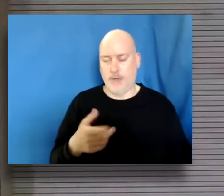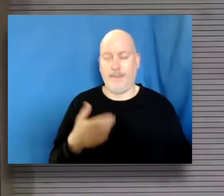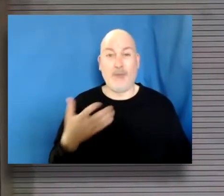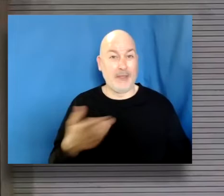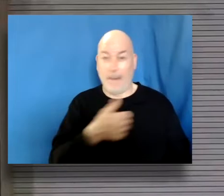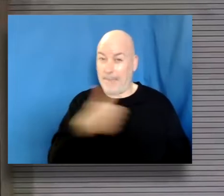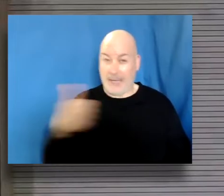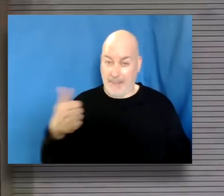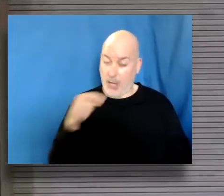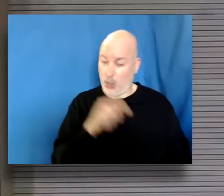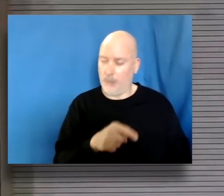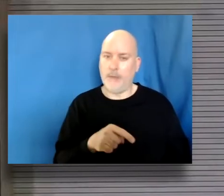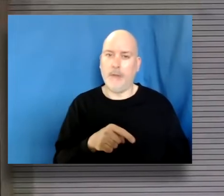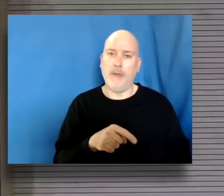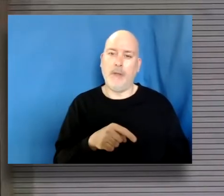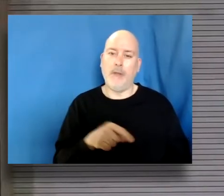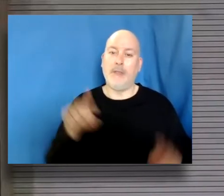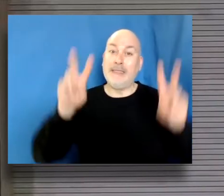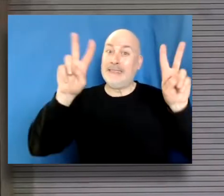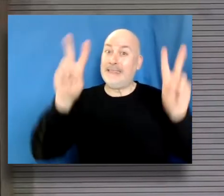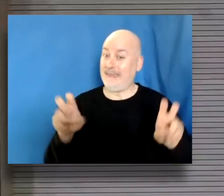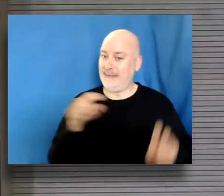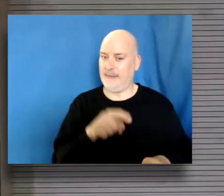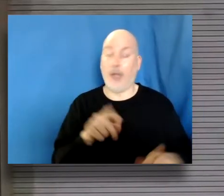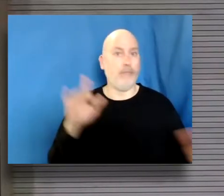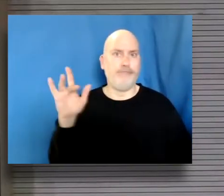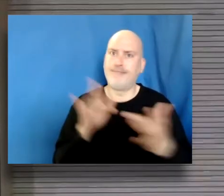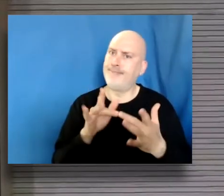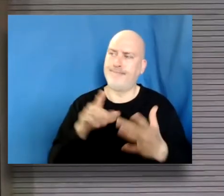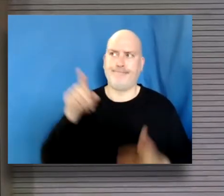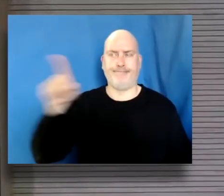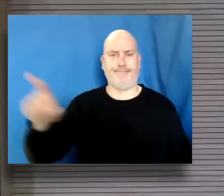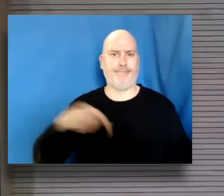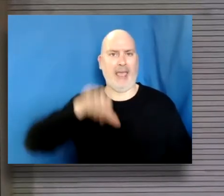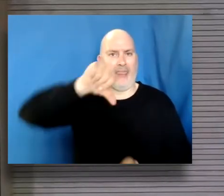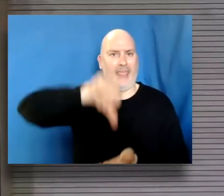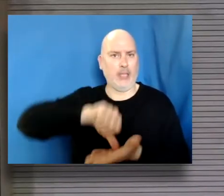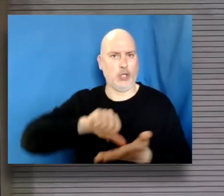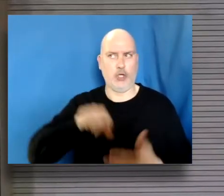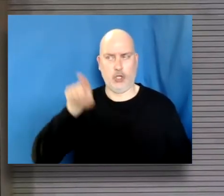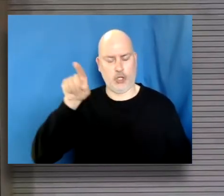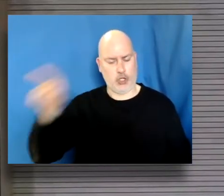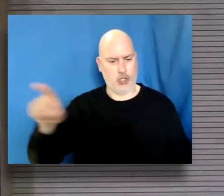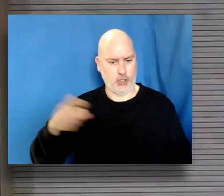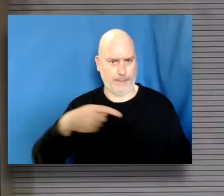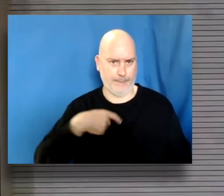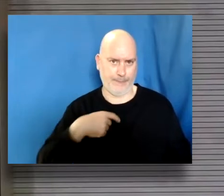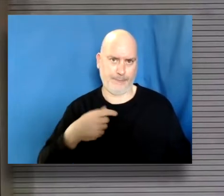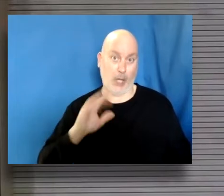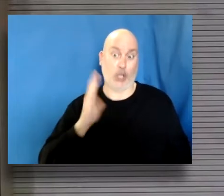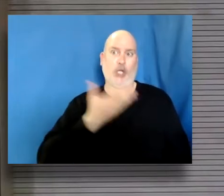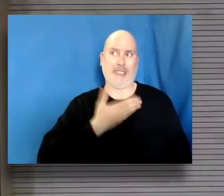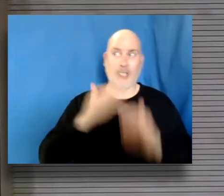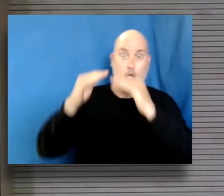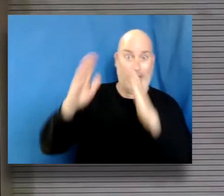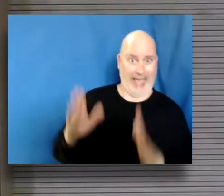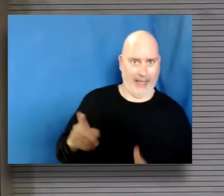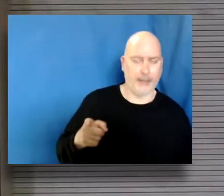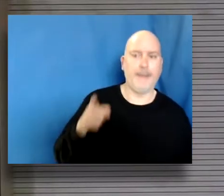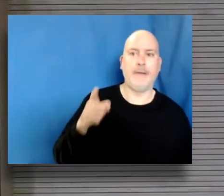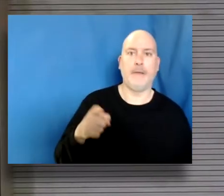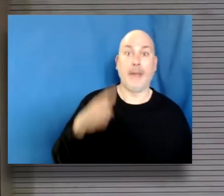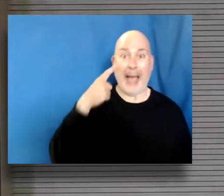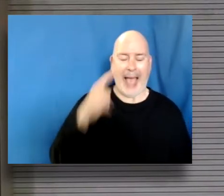primero que haríamos en estos casos sería contactar con el Centro de Toxicología para discernir si alguna